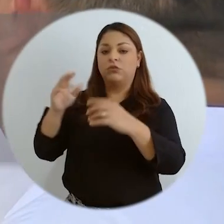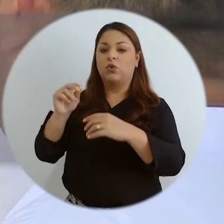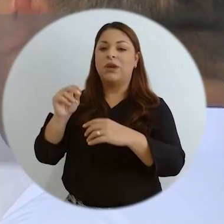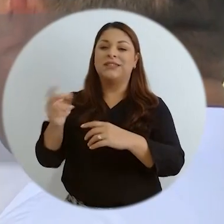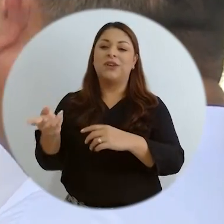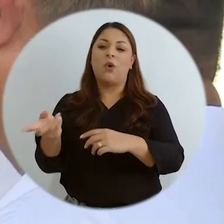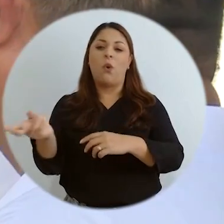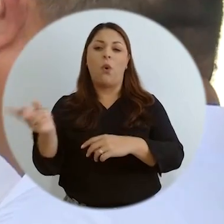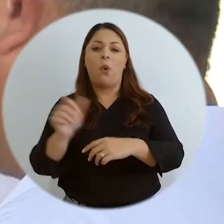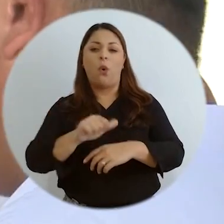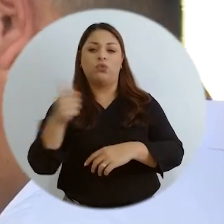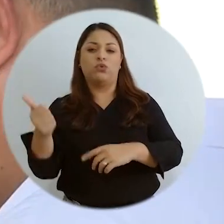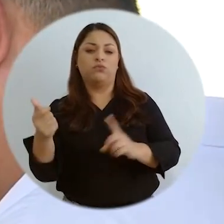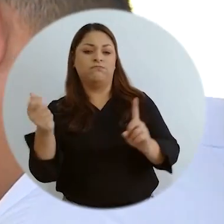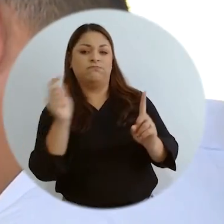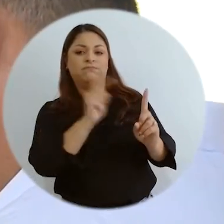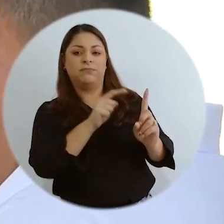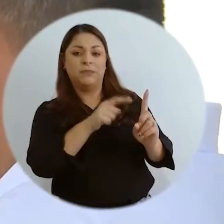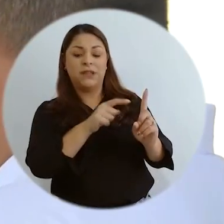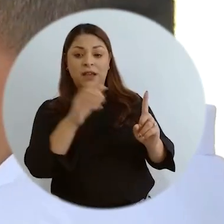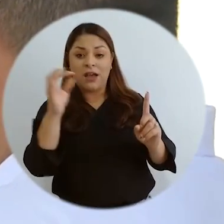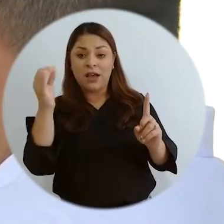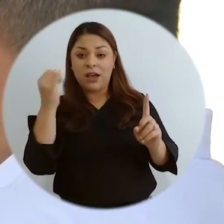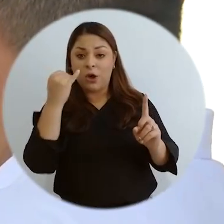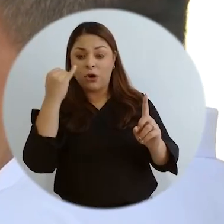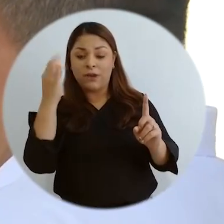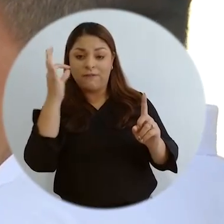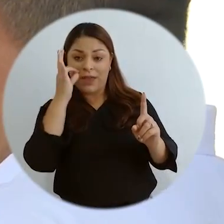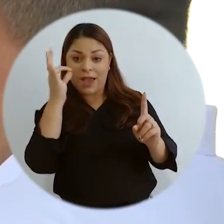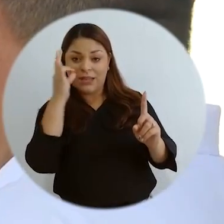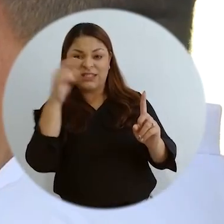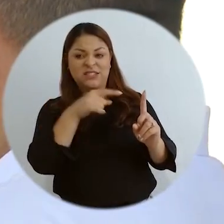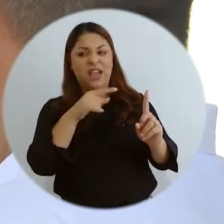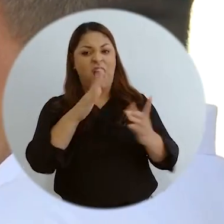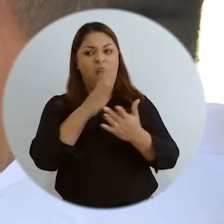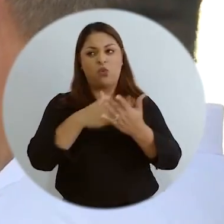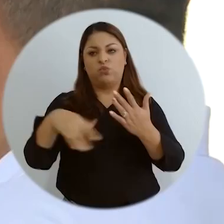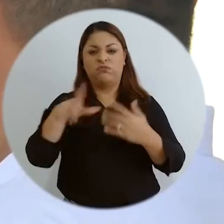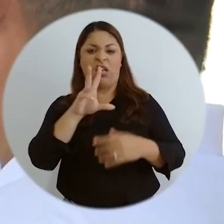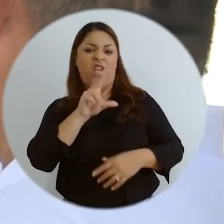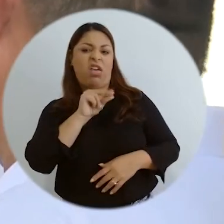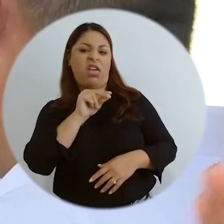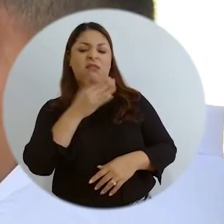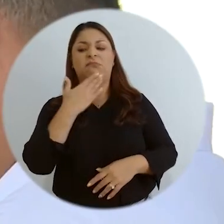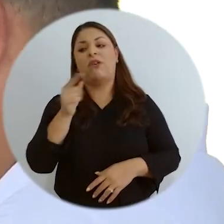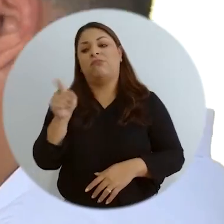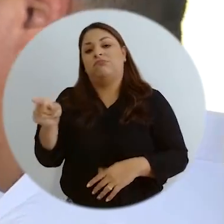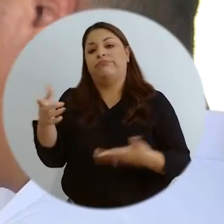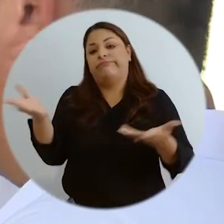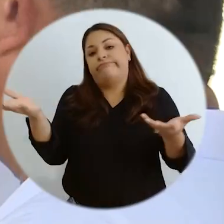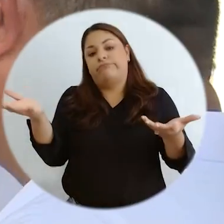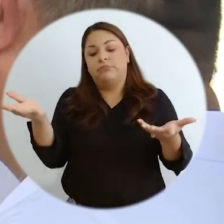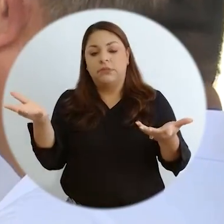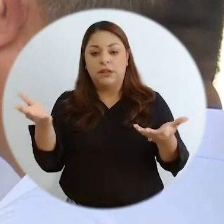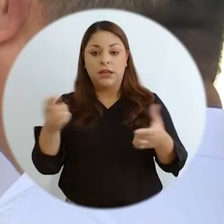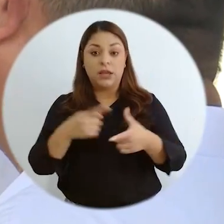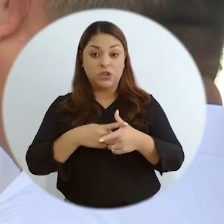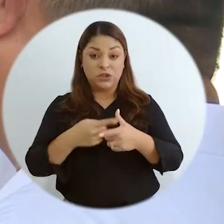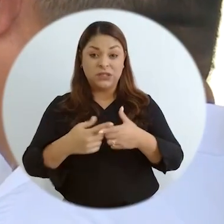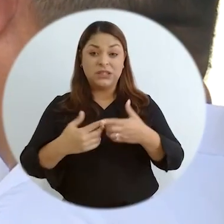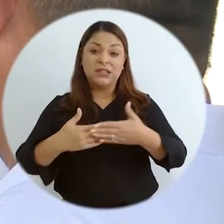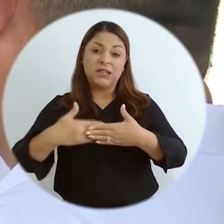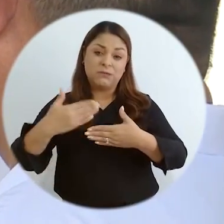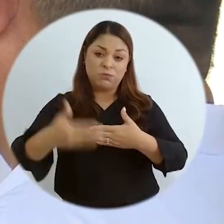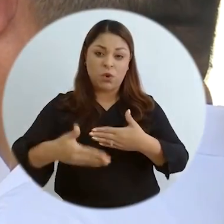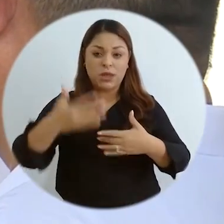rechazo por parte del electorado. Y si a eso le sumamos el efecto de la finalización de la pandemia, el efecto